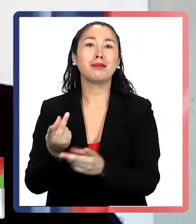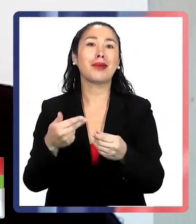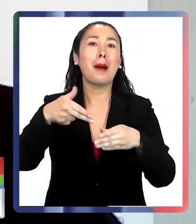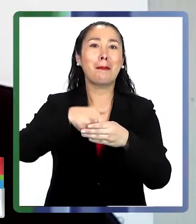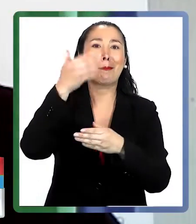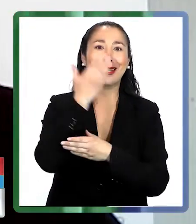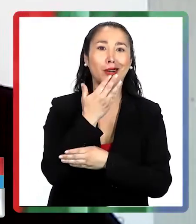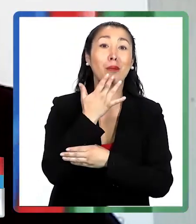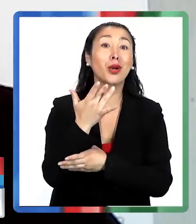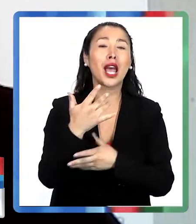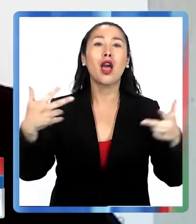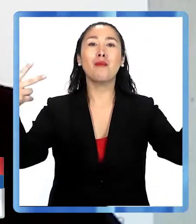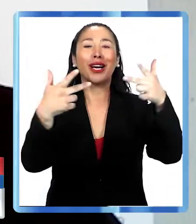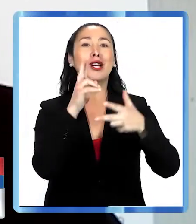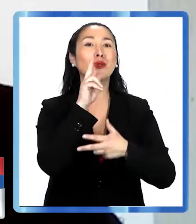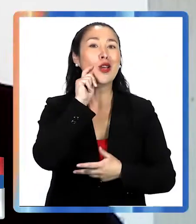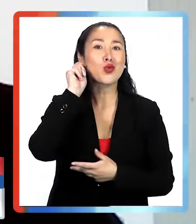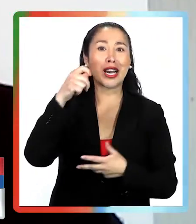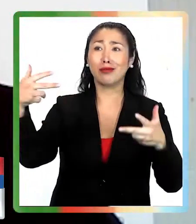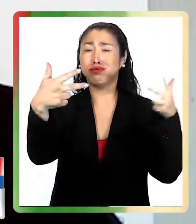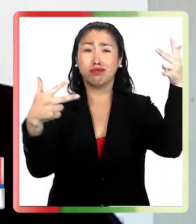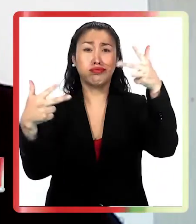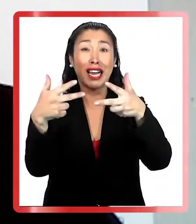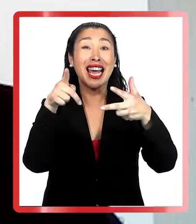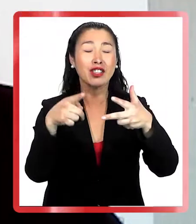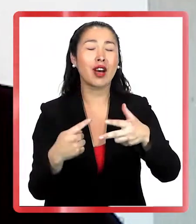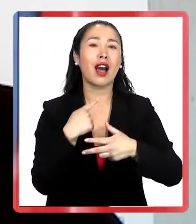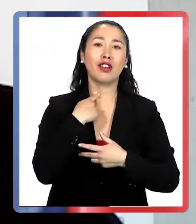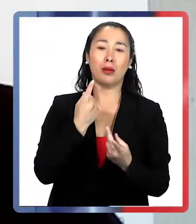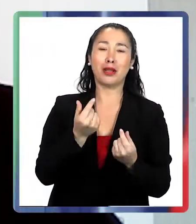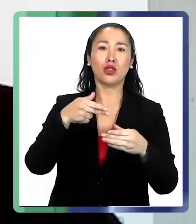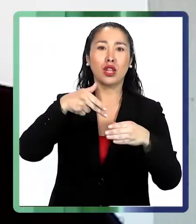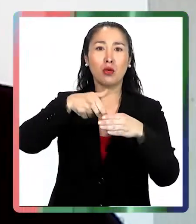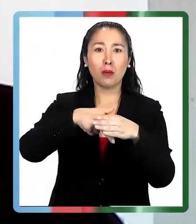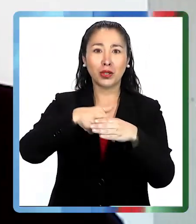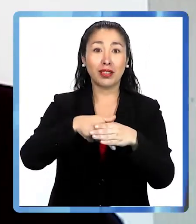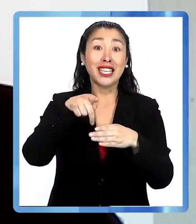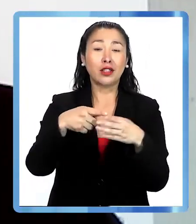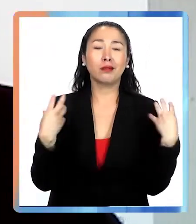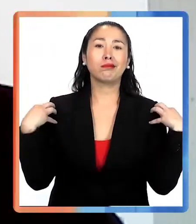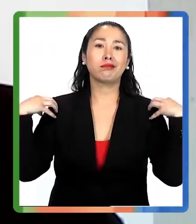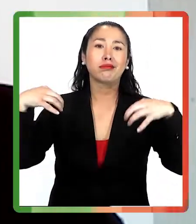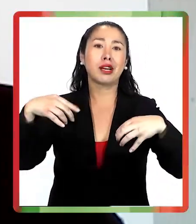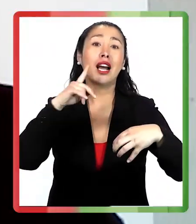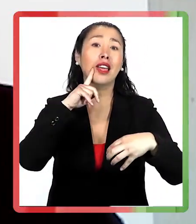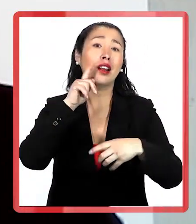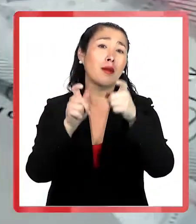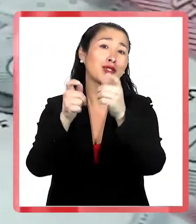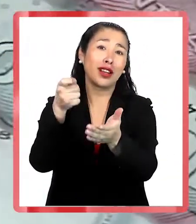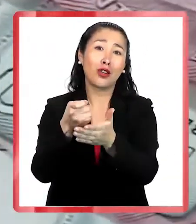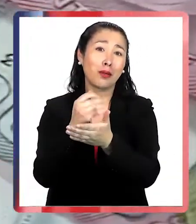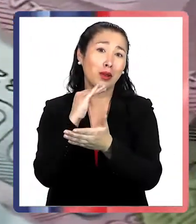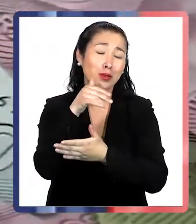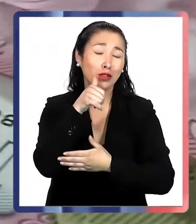del petróleo, producto de la guerra Rusia-Ucrania, ha afectado los costos de combustible, los que son traspasados al consumidor final.